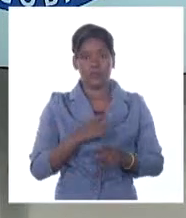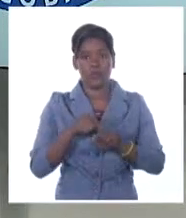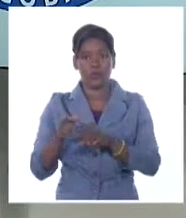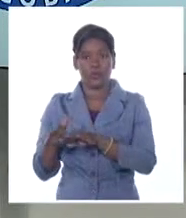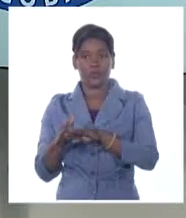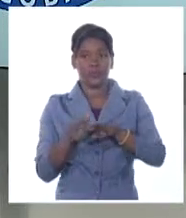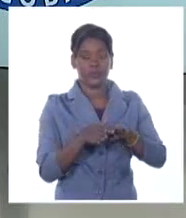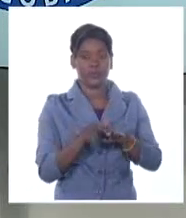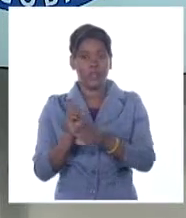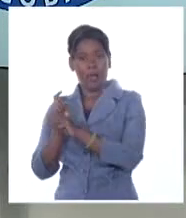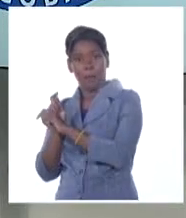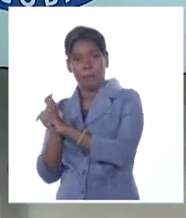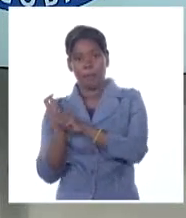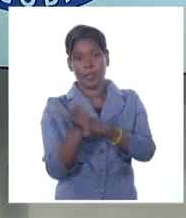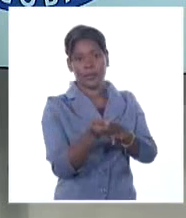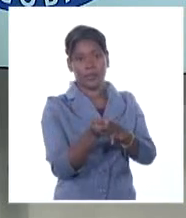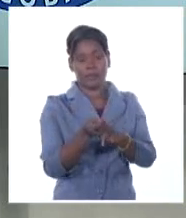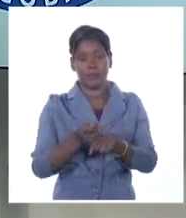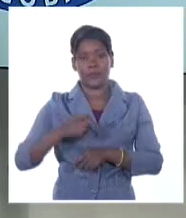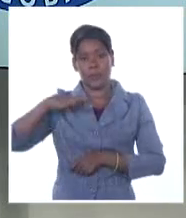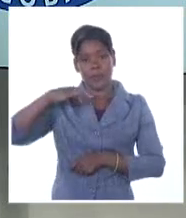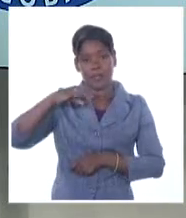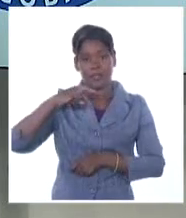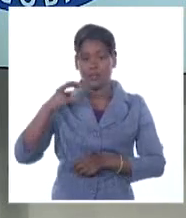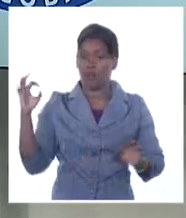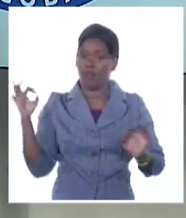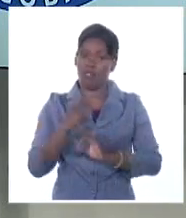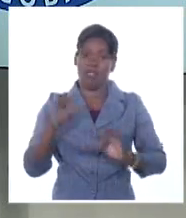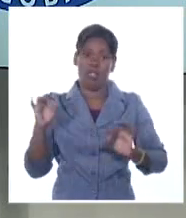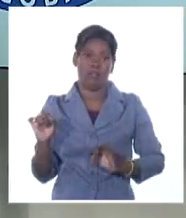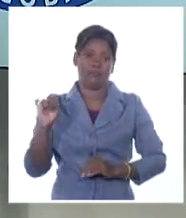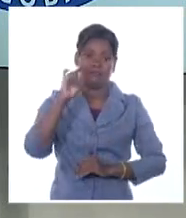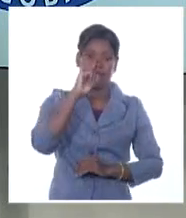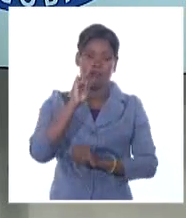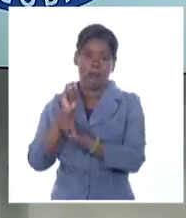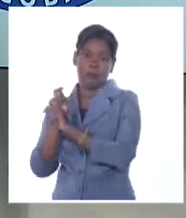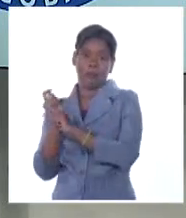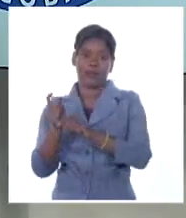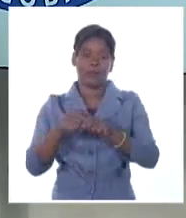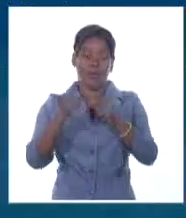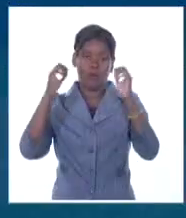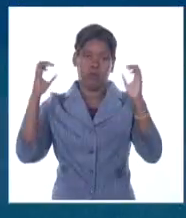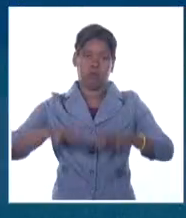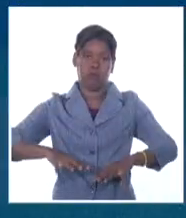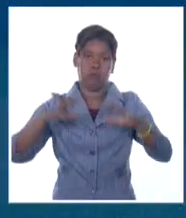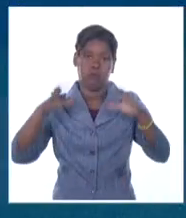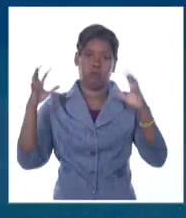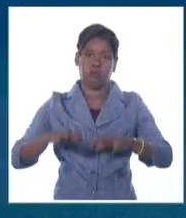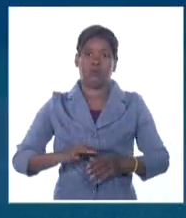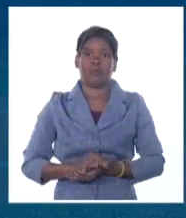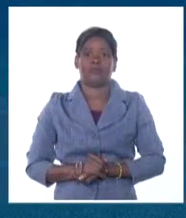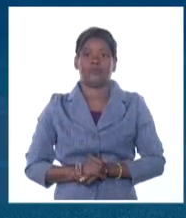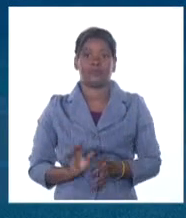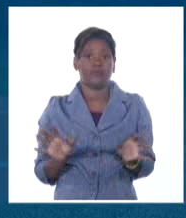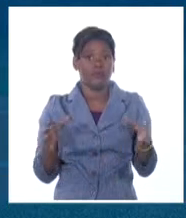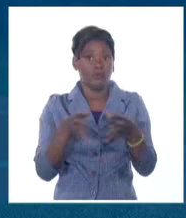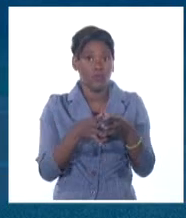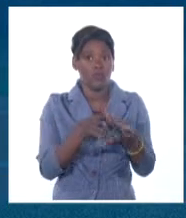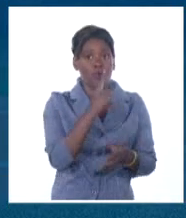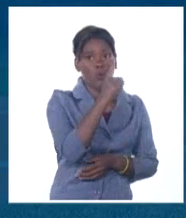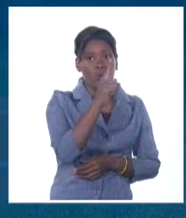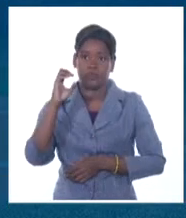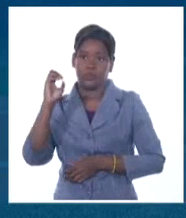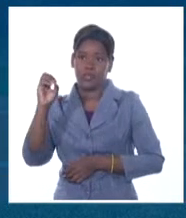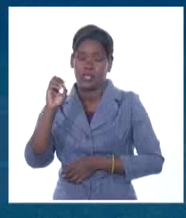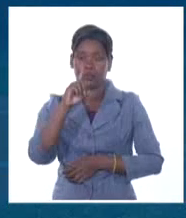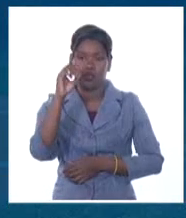Río no completó hoy su juego por lluvia, pero conservó el lugar de honor en la tabla. Los juegueros ganaban 1-0 frente a